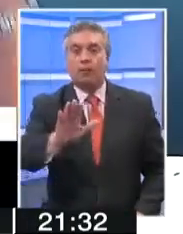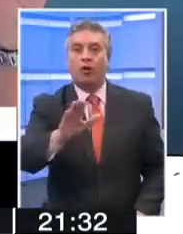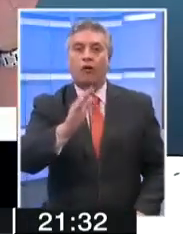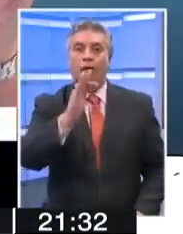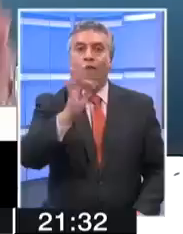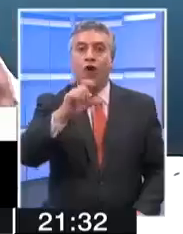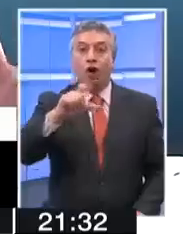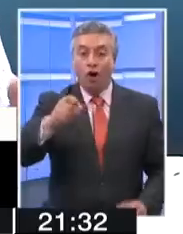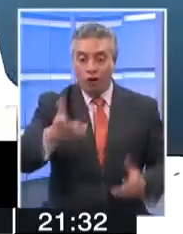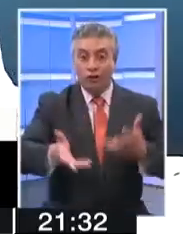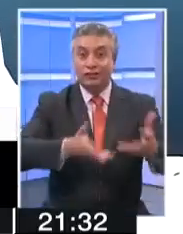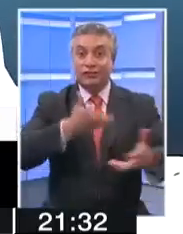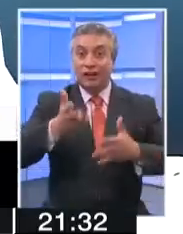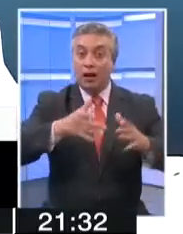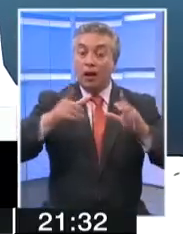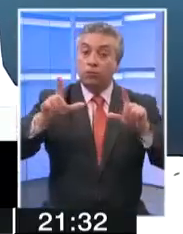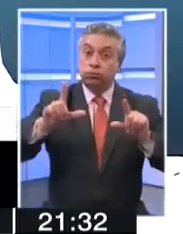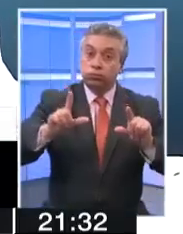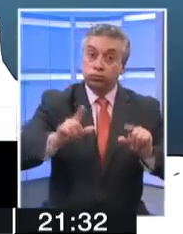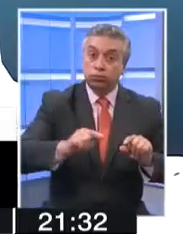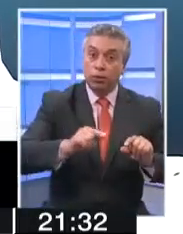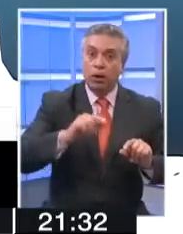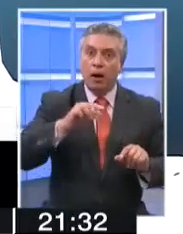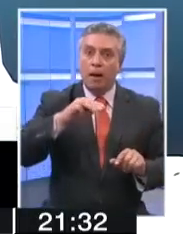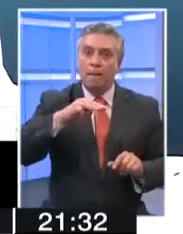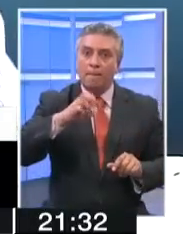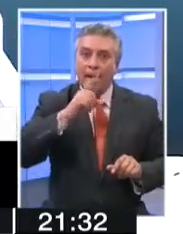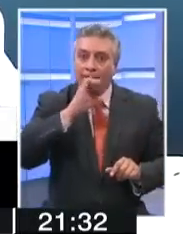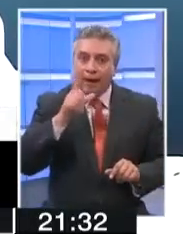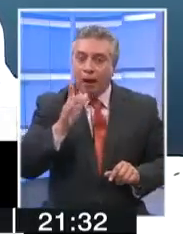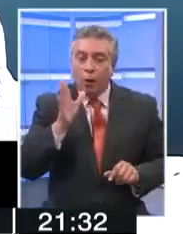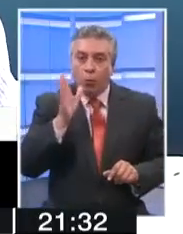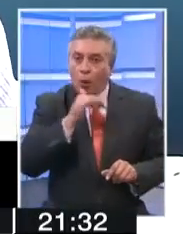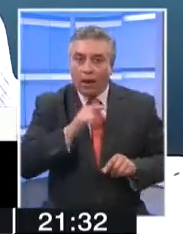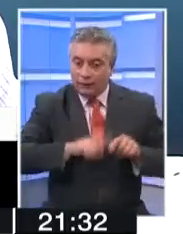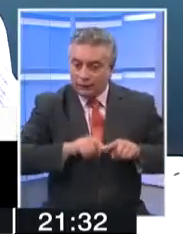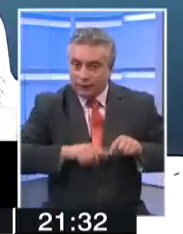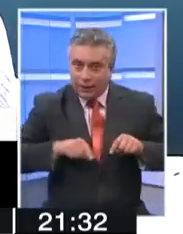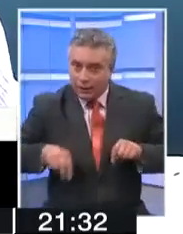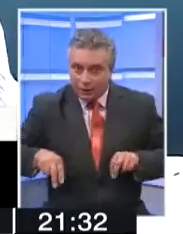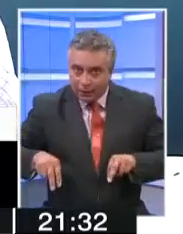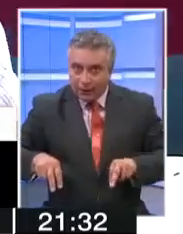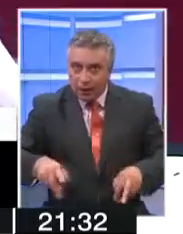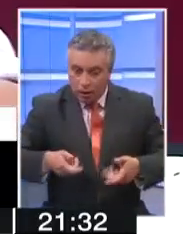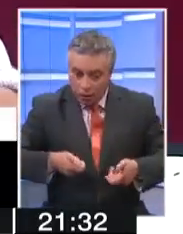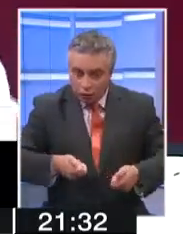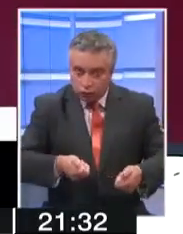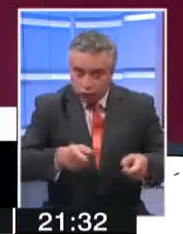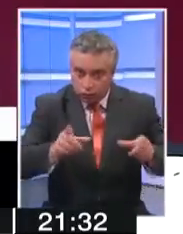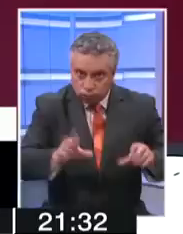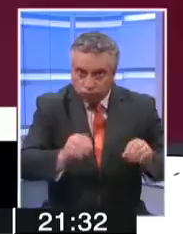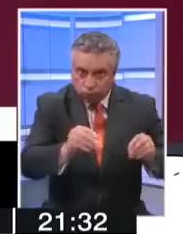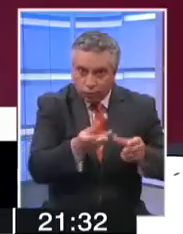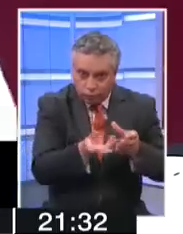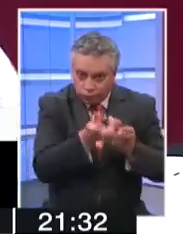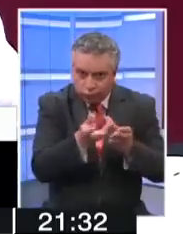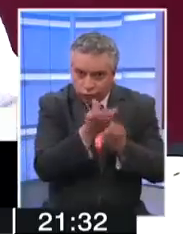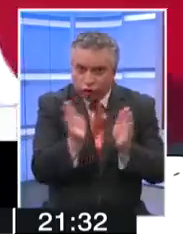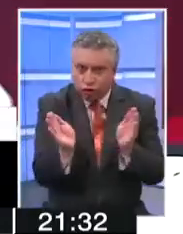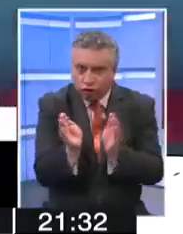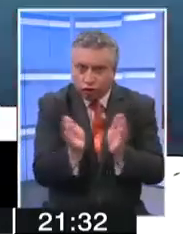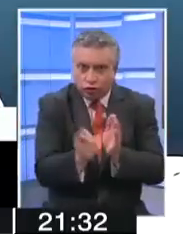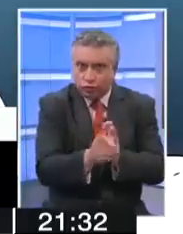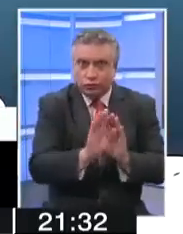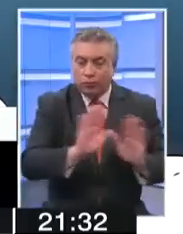baja el incendio, pero no hay material personal terrestre para que pueda ir apagando esos pequeños focos que quedan. Exacto, con una